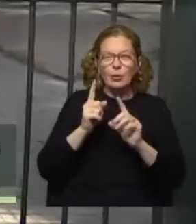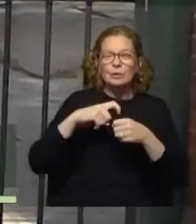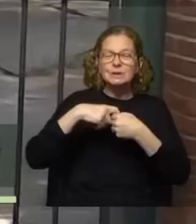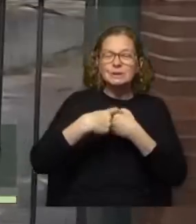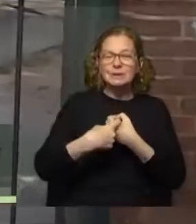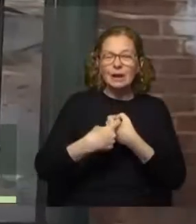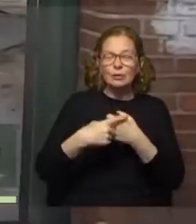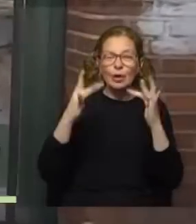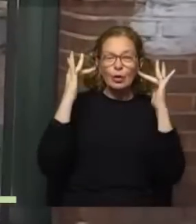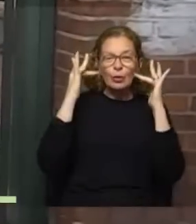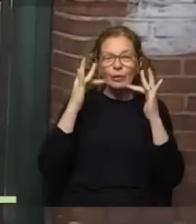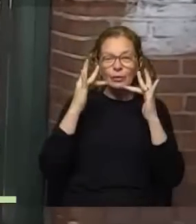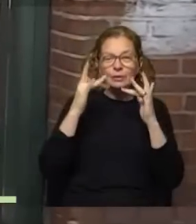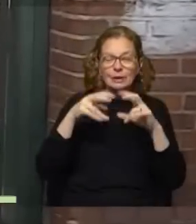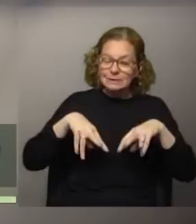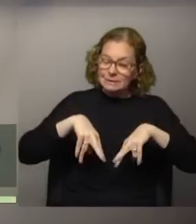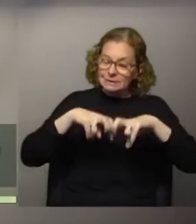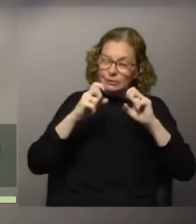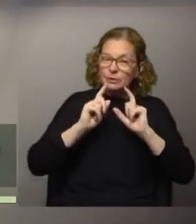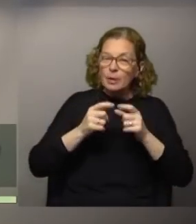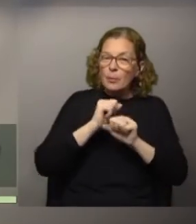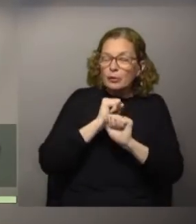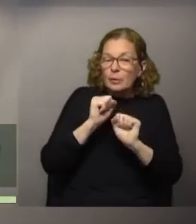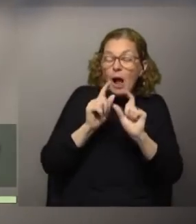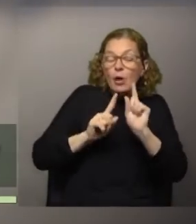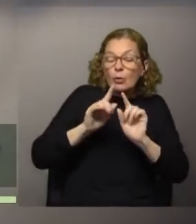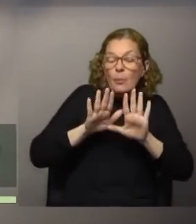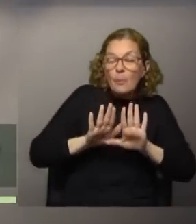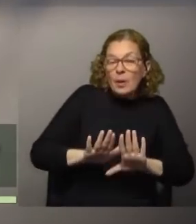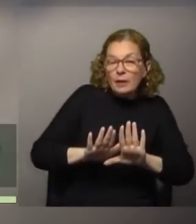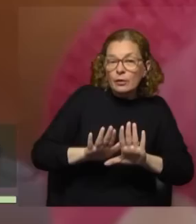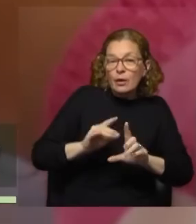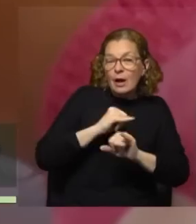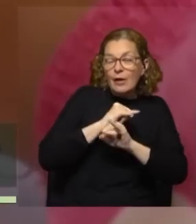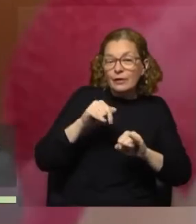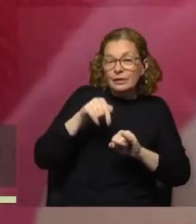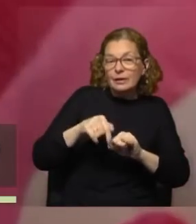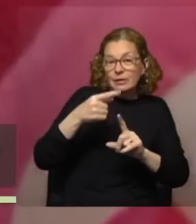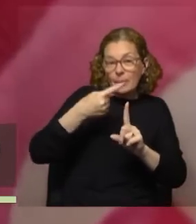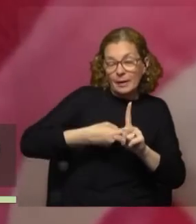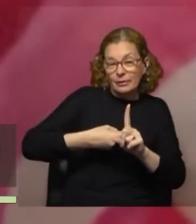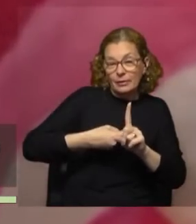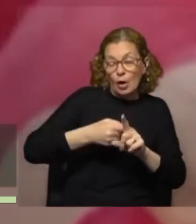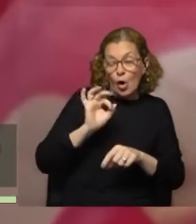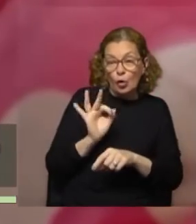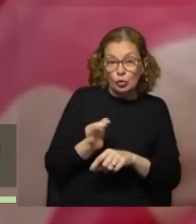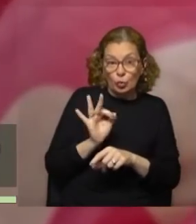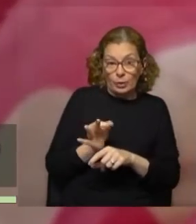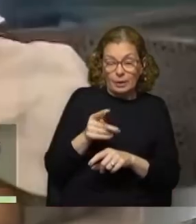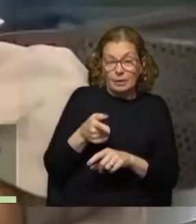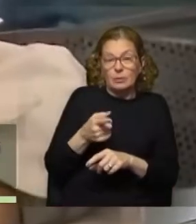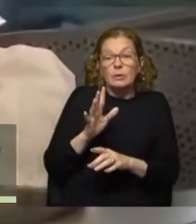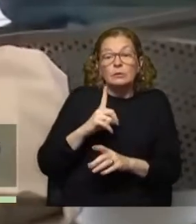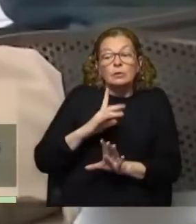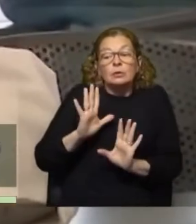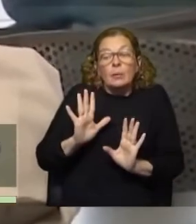sindicatos de la educación están analizando posibilidades de algún paro a fines de este de este mes a octubre y bueno Y